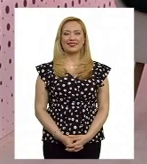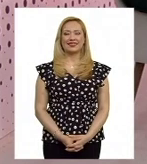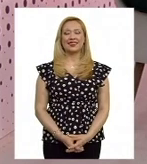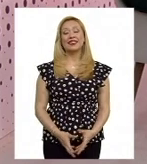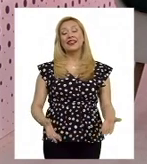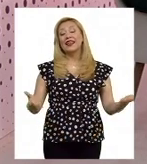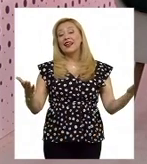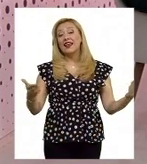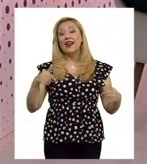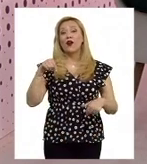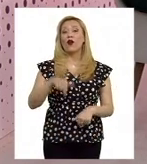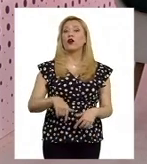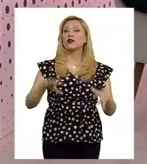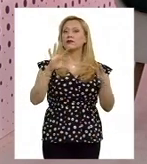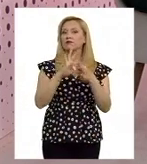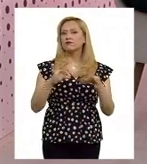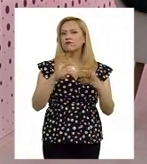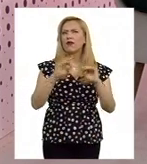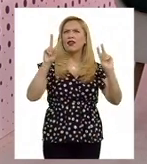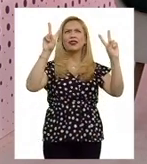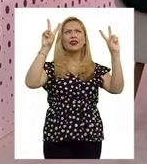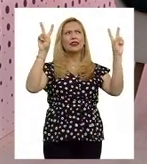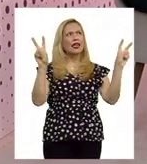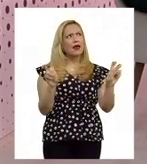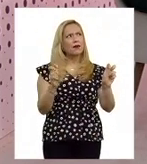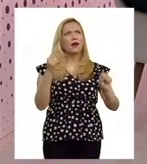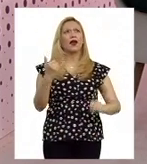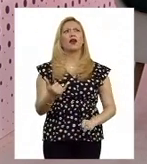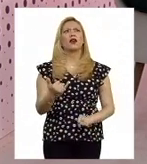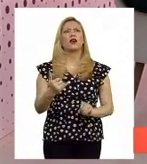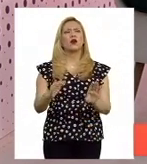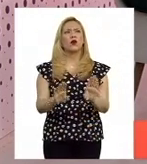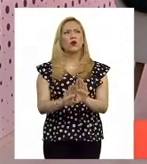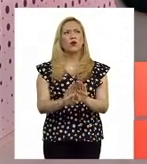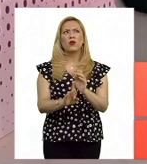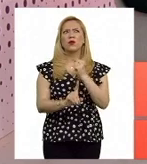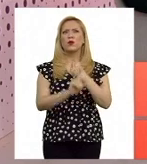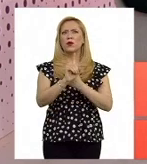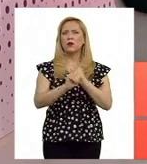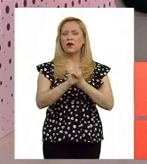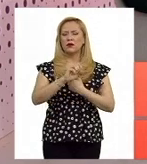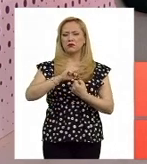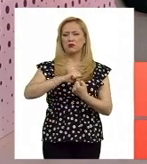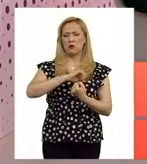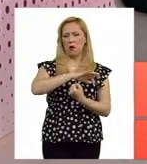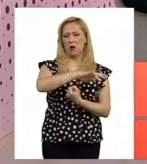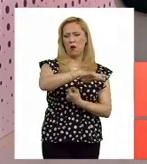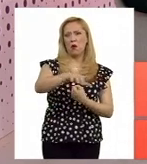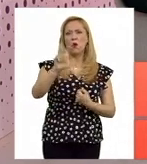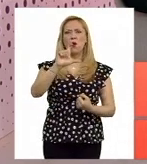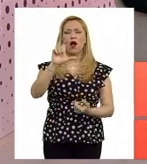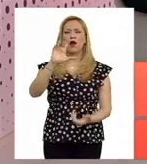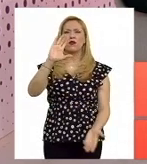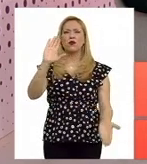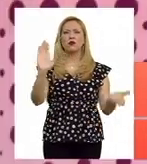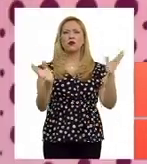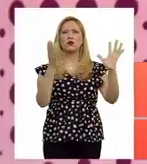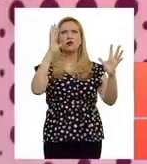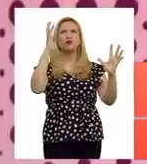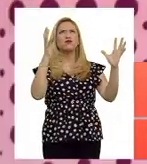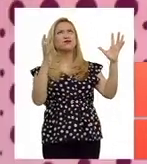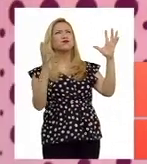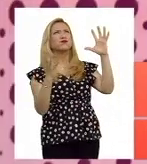Pues para hablar de este tema y de las implicaciones que tiene el cambio climático y la movilidad humana, y en particular